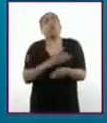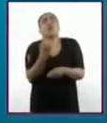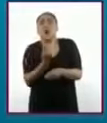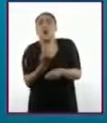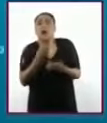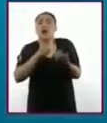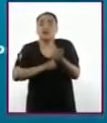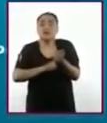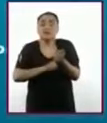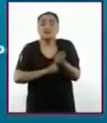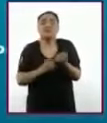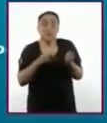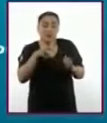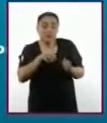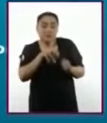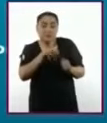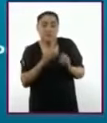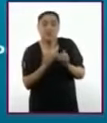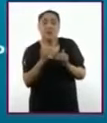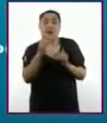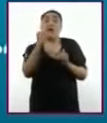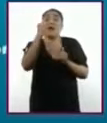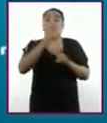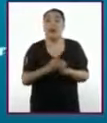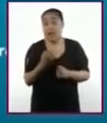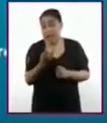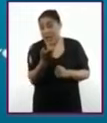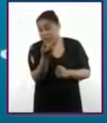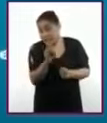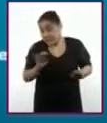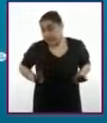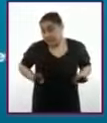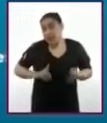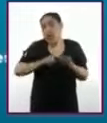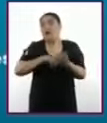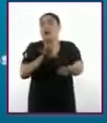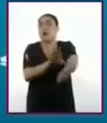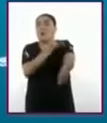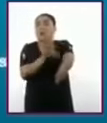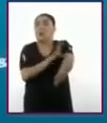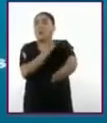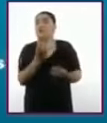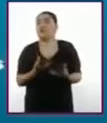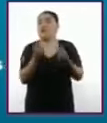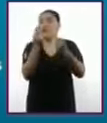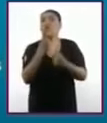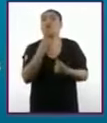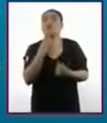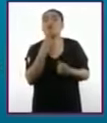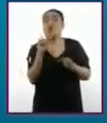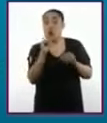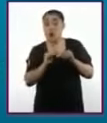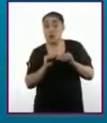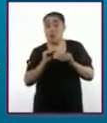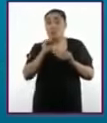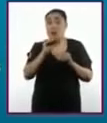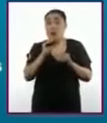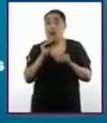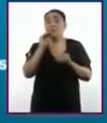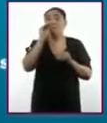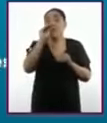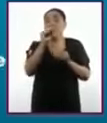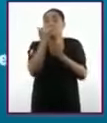manera unidireccional y ascendente, y porque en este flujo hay grandes pérdidas de energía y de individuos conforme se avanza a niveles superiores.